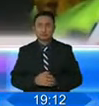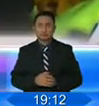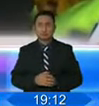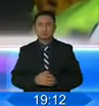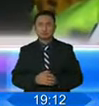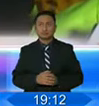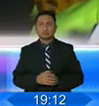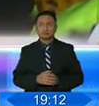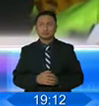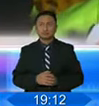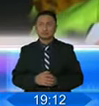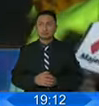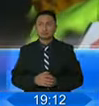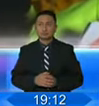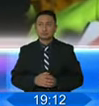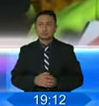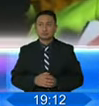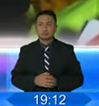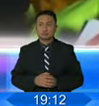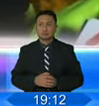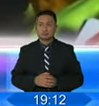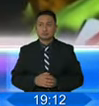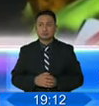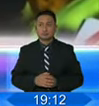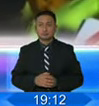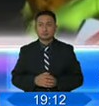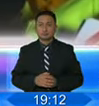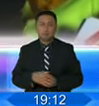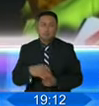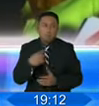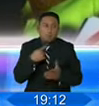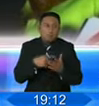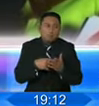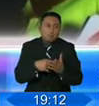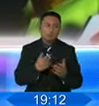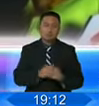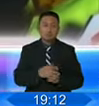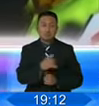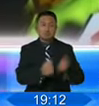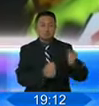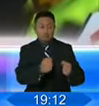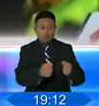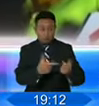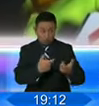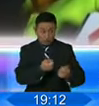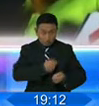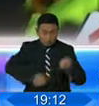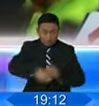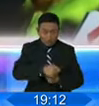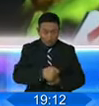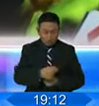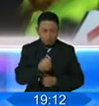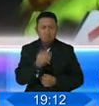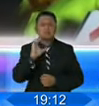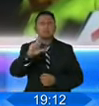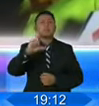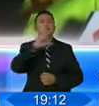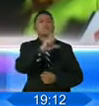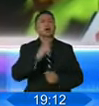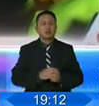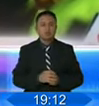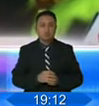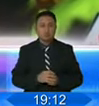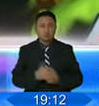llamaban a solicitar una cierta cantidad de dinero para devolución del vehículo. Si es que no se lograba esa